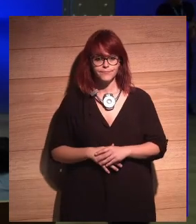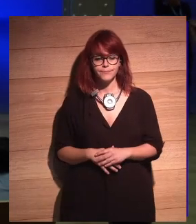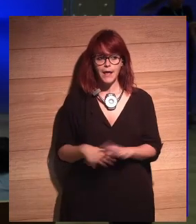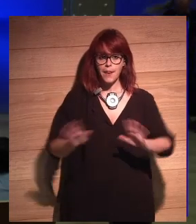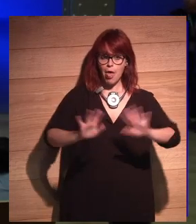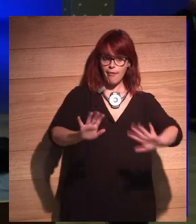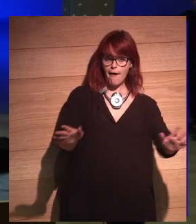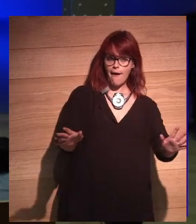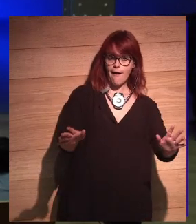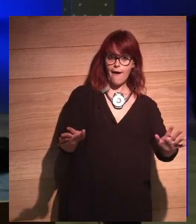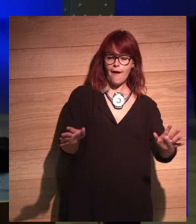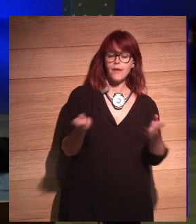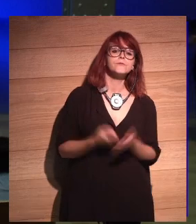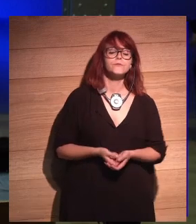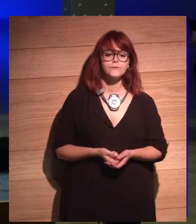Nada.